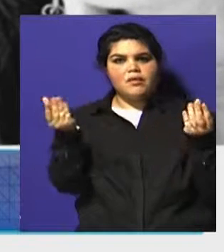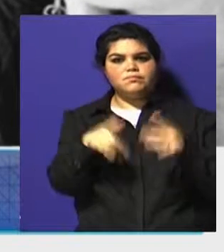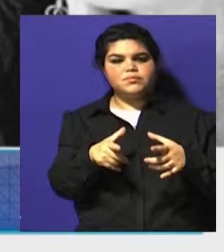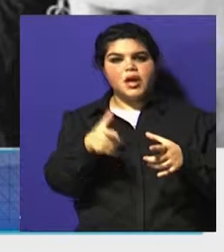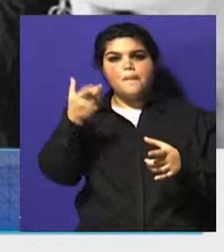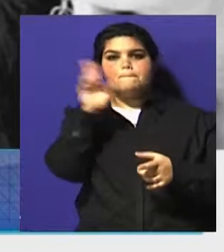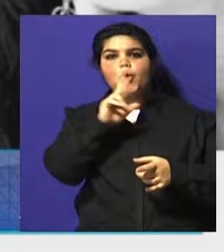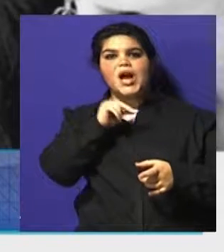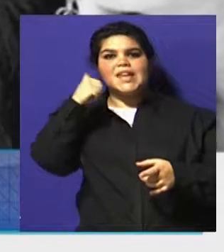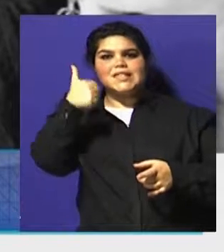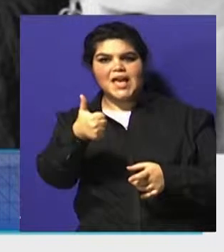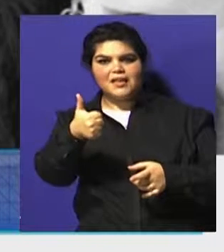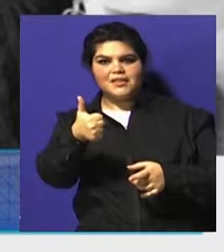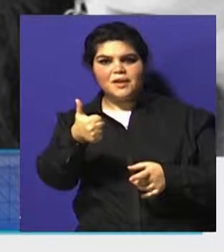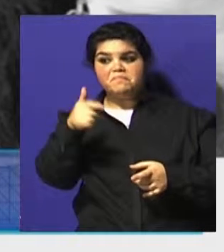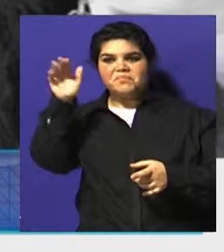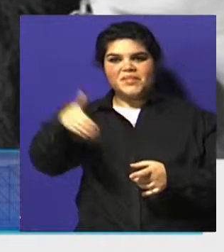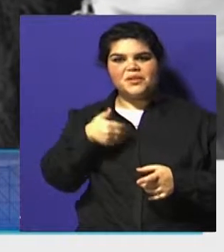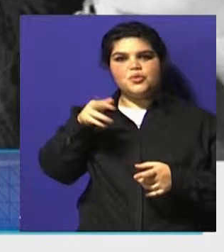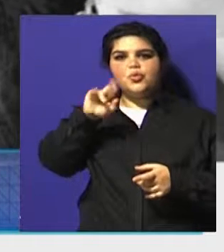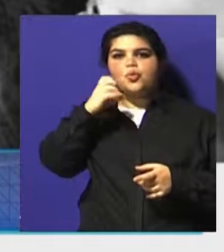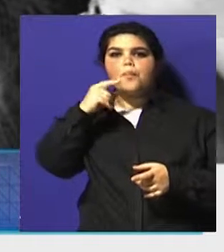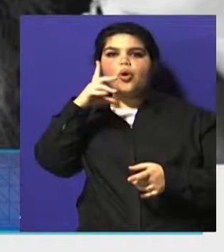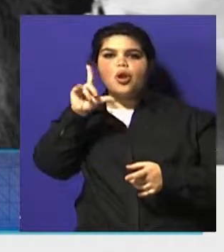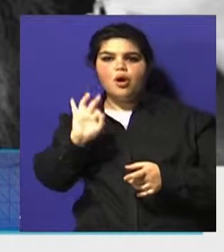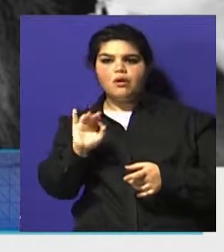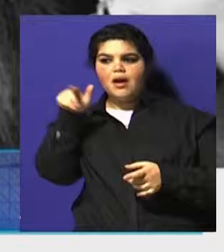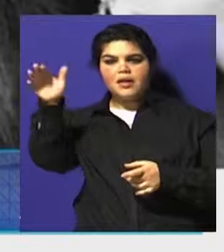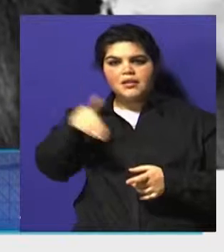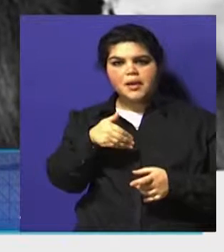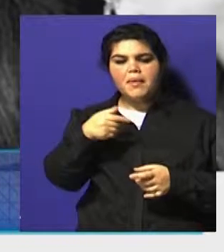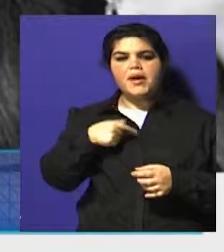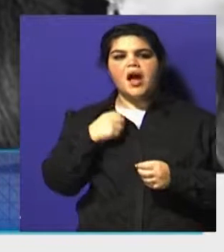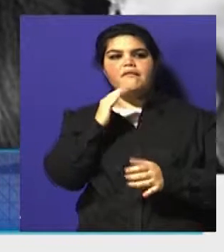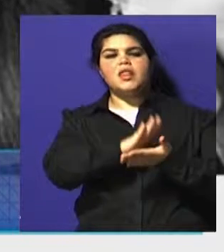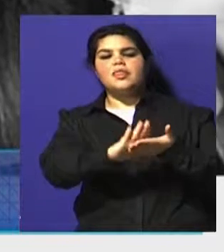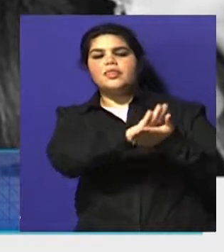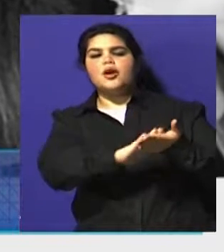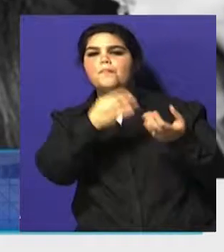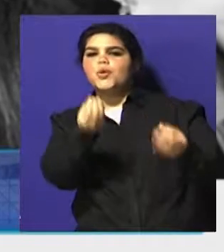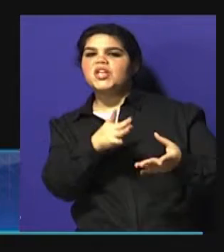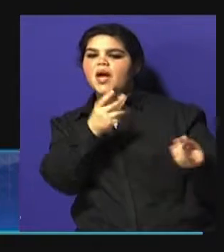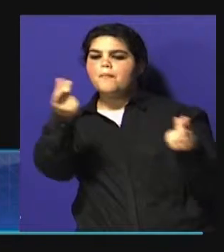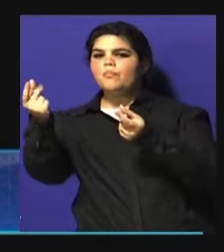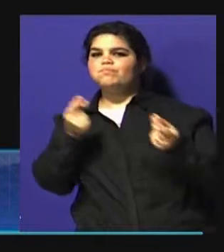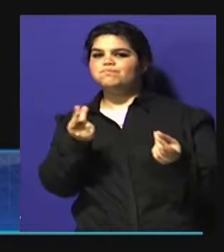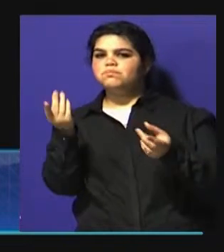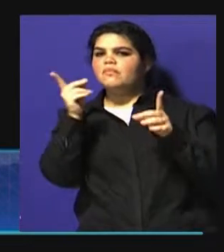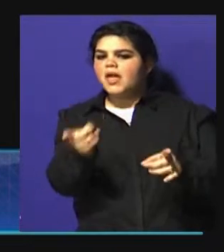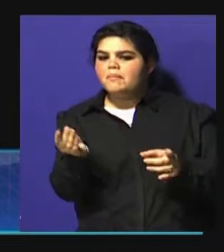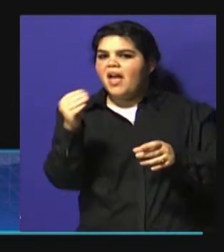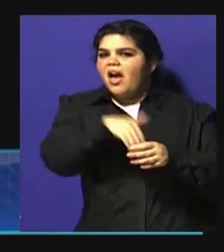mujeres de todo el país, entre ellas Vilma Rúpolo, para que justificaran por qué la danza tenía que entrar también en el marco de esta